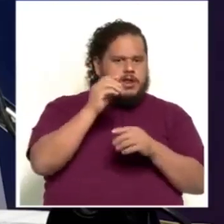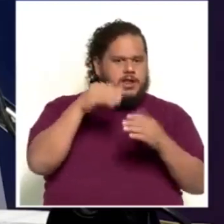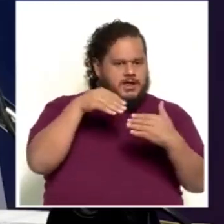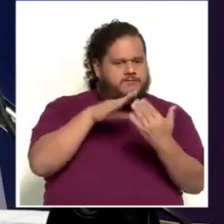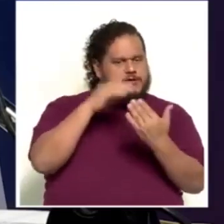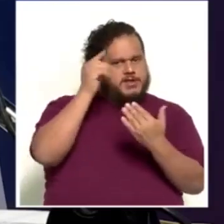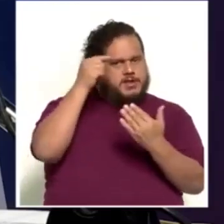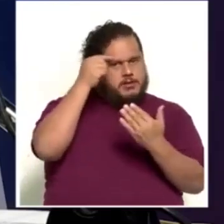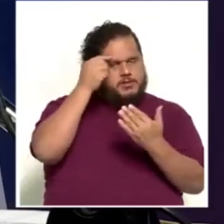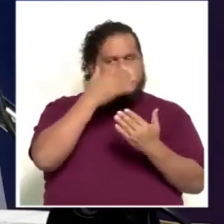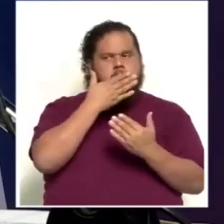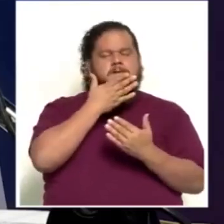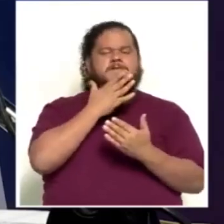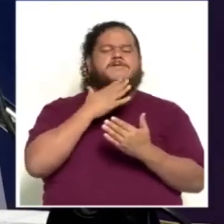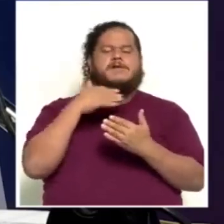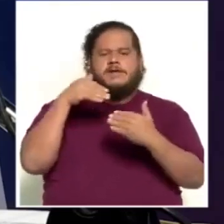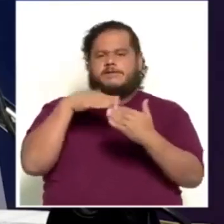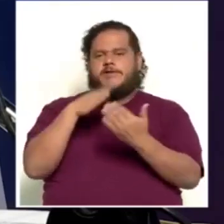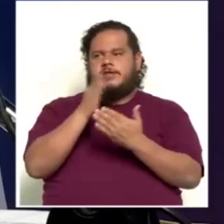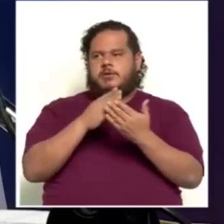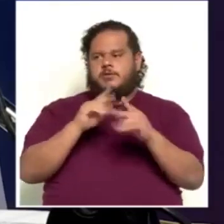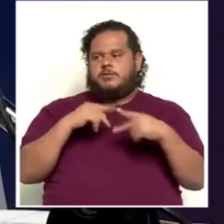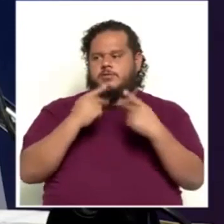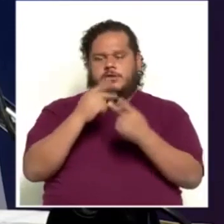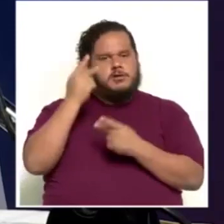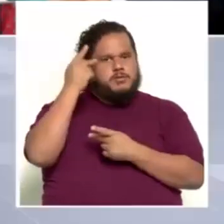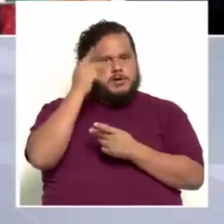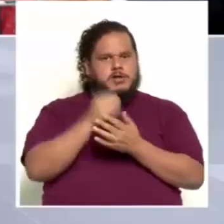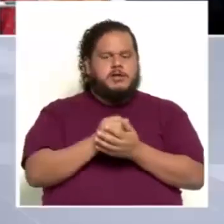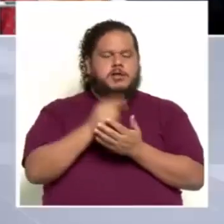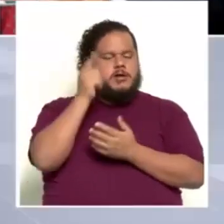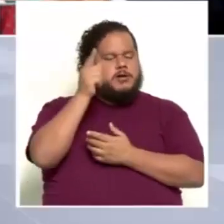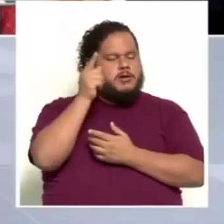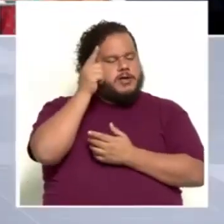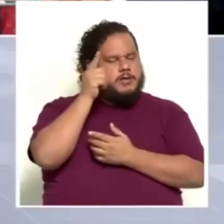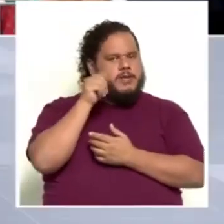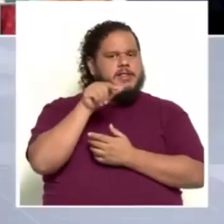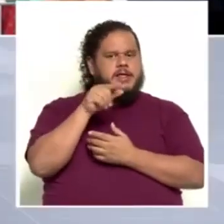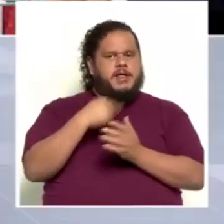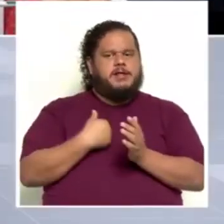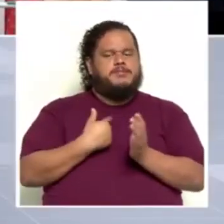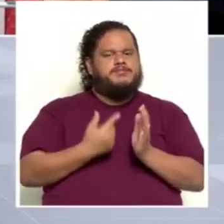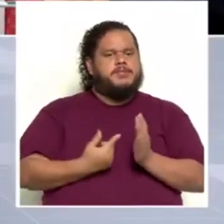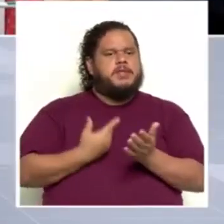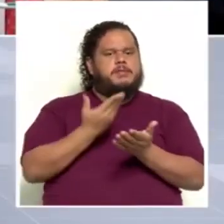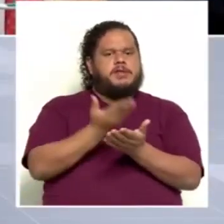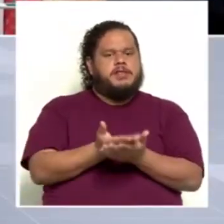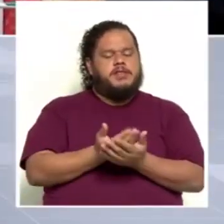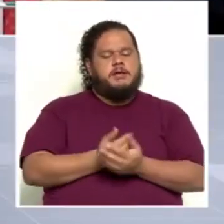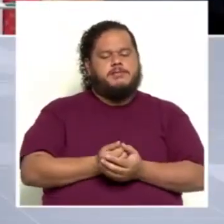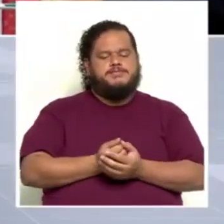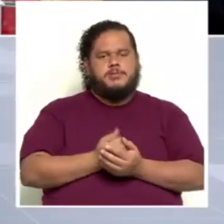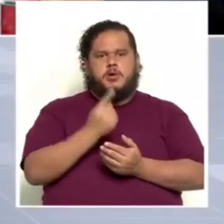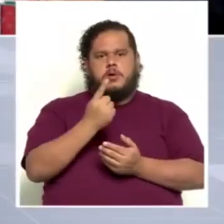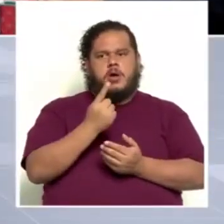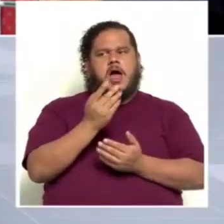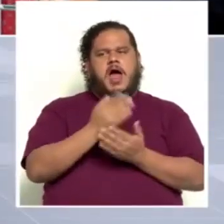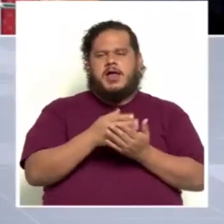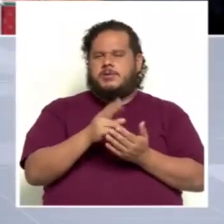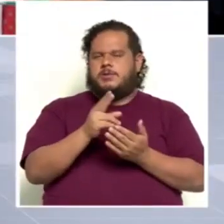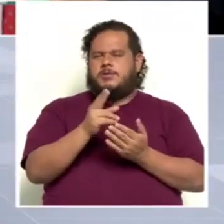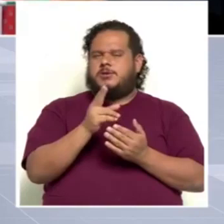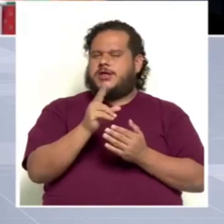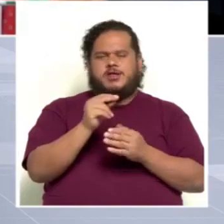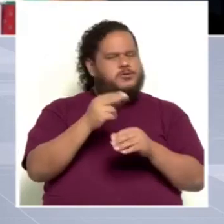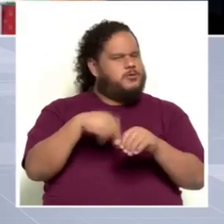poder y frente a ciertos partidos políticos, pues evidentemente sí presentaba una anomalía de algún